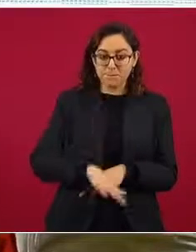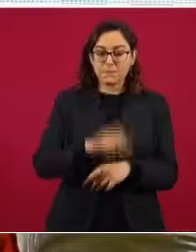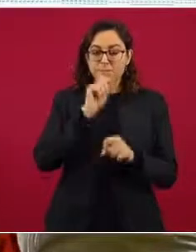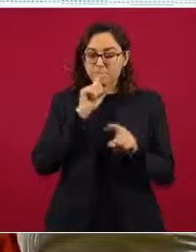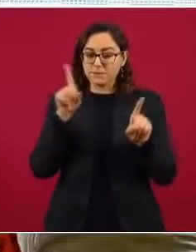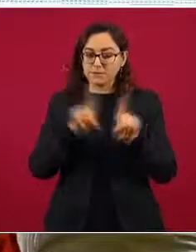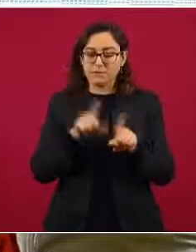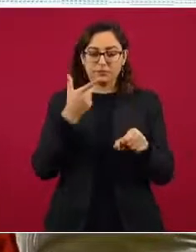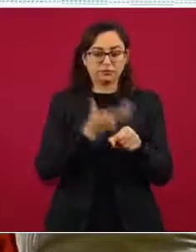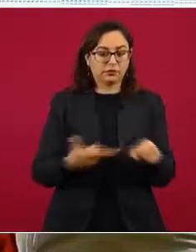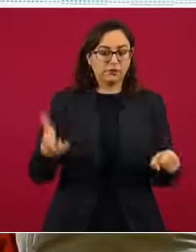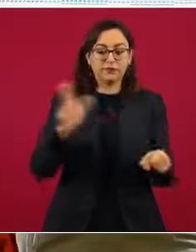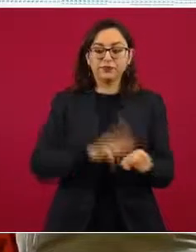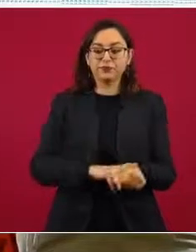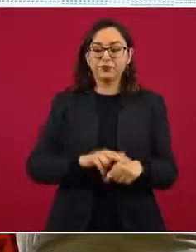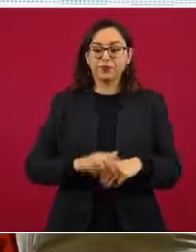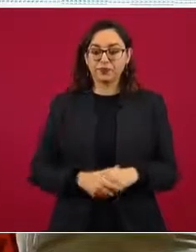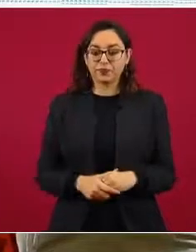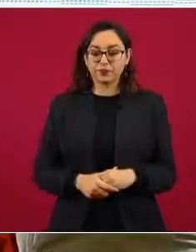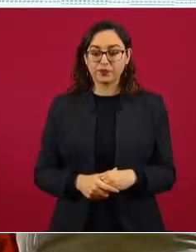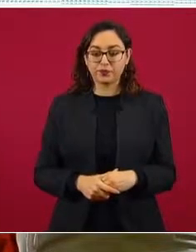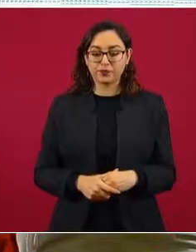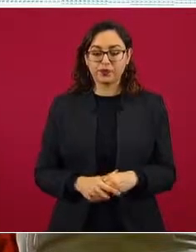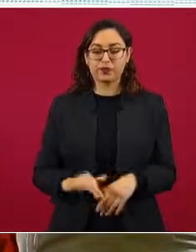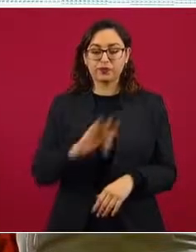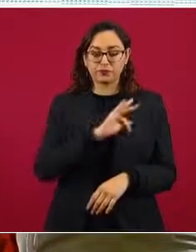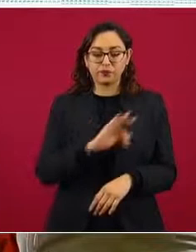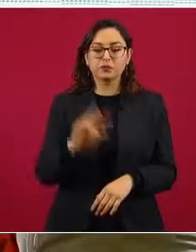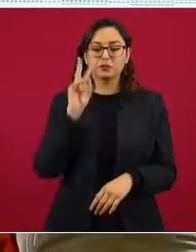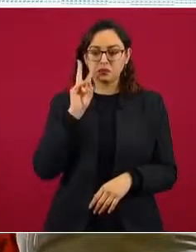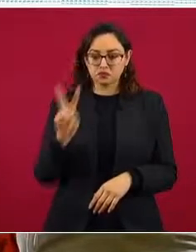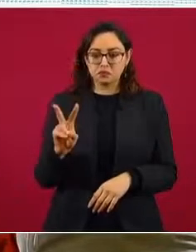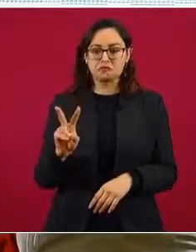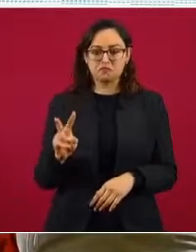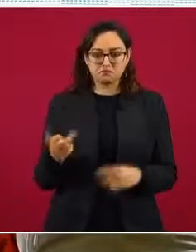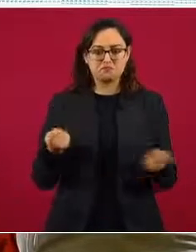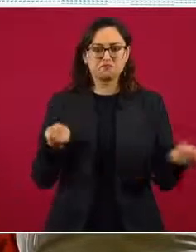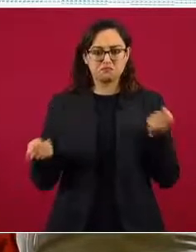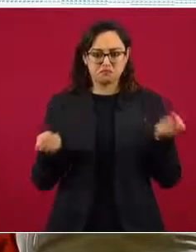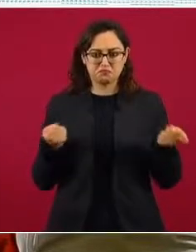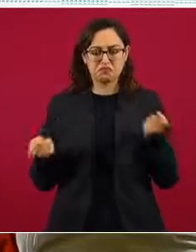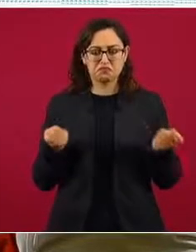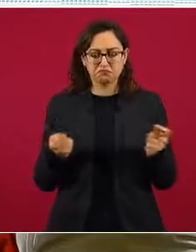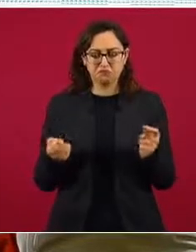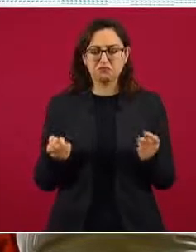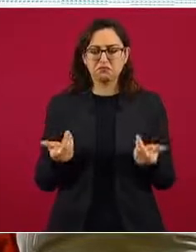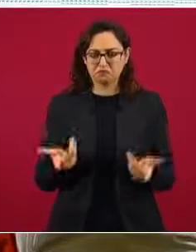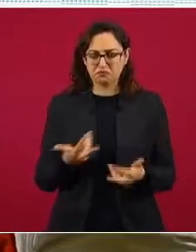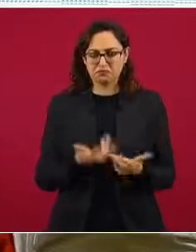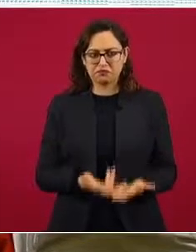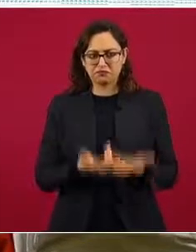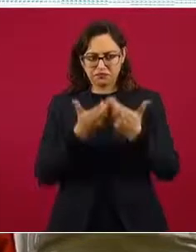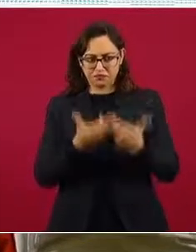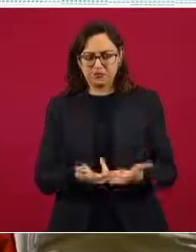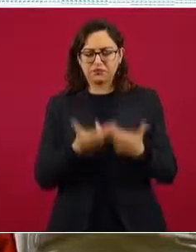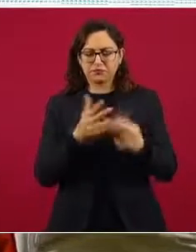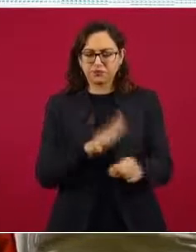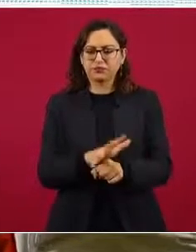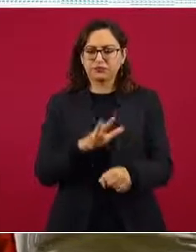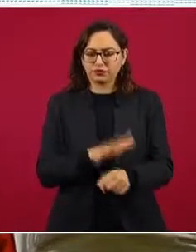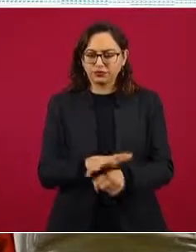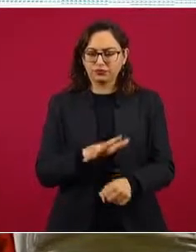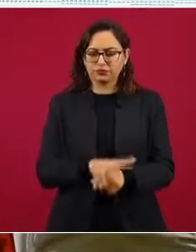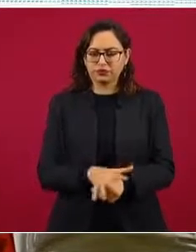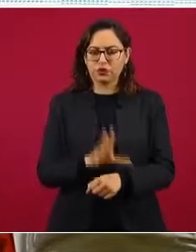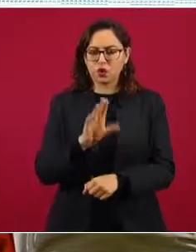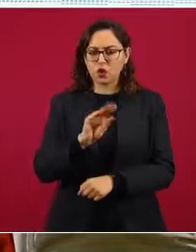las hospitalizaciones está estable en la ocupación hospitalaria, pero con buena capacidad hospitalaria, casi